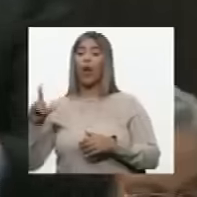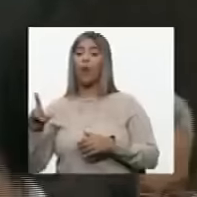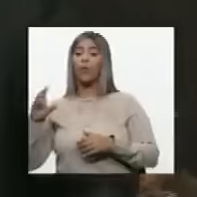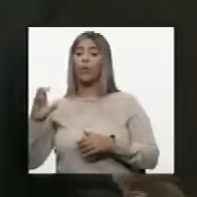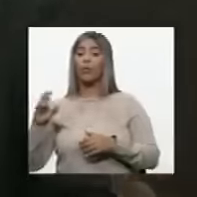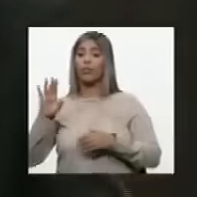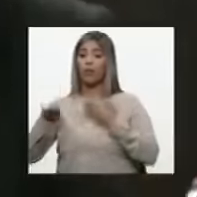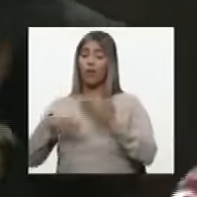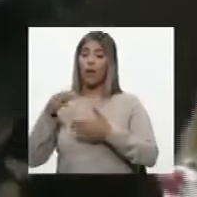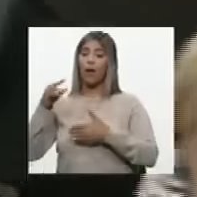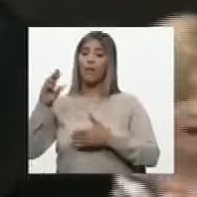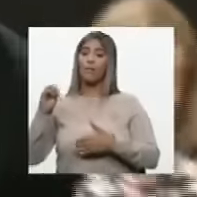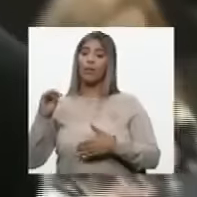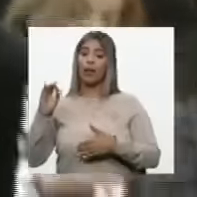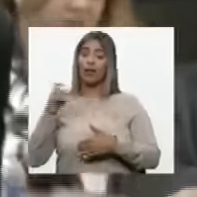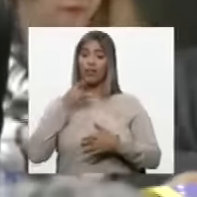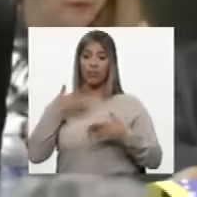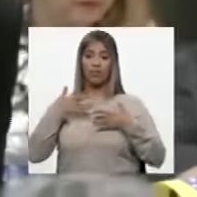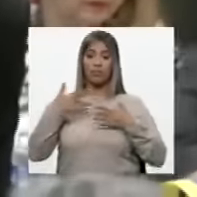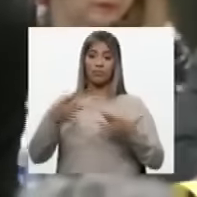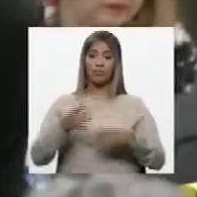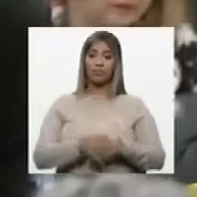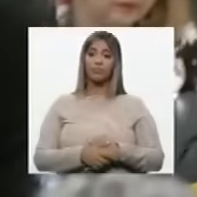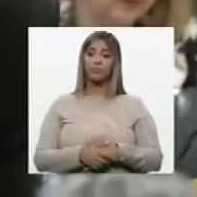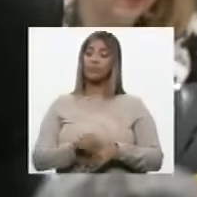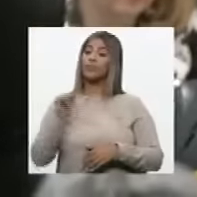con Medina Angarita, muy interesante.